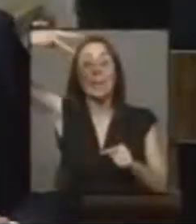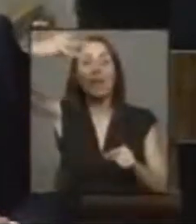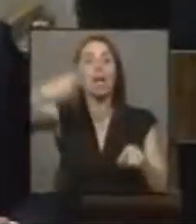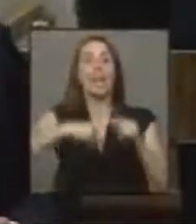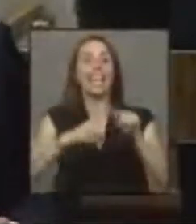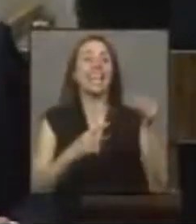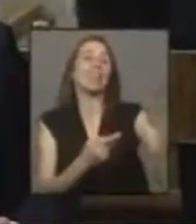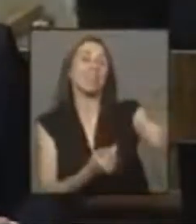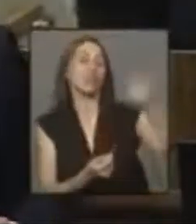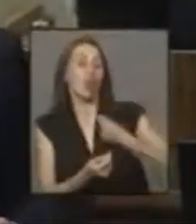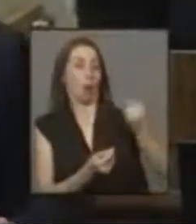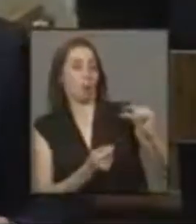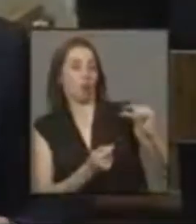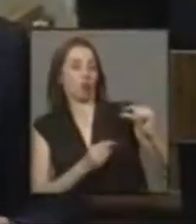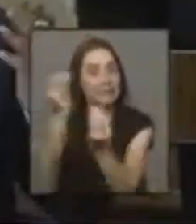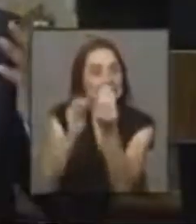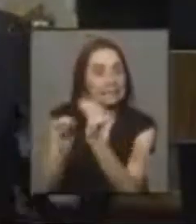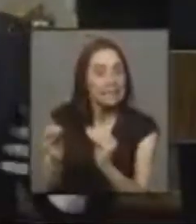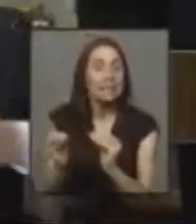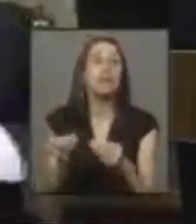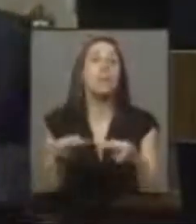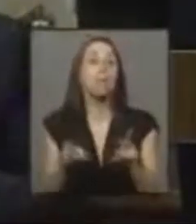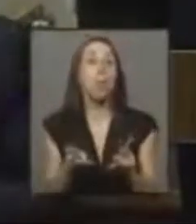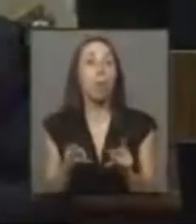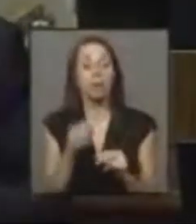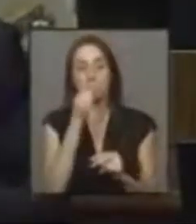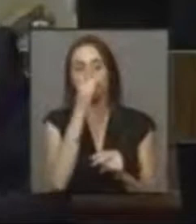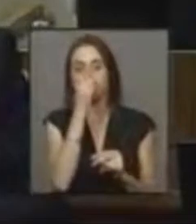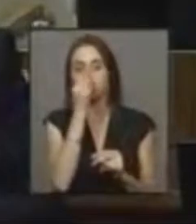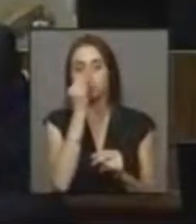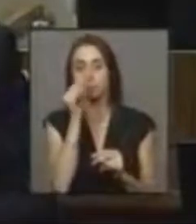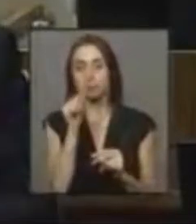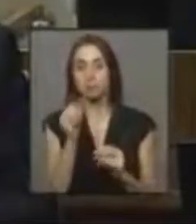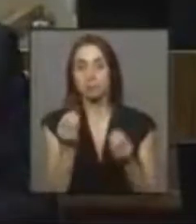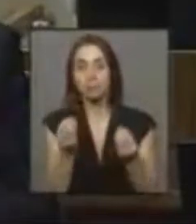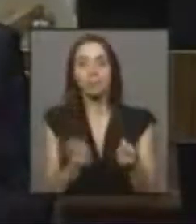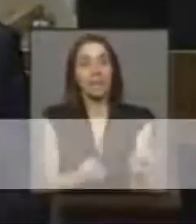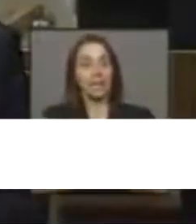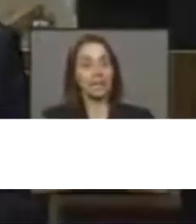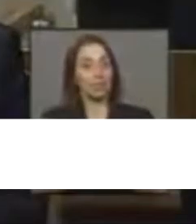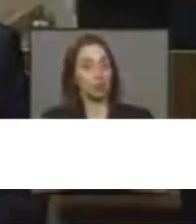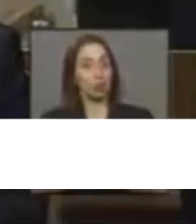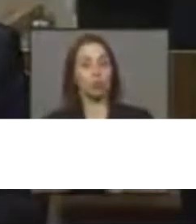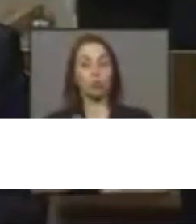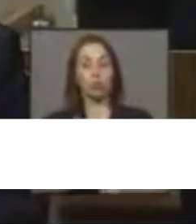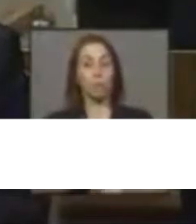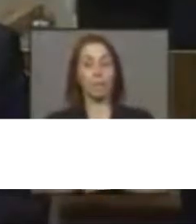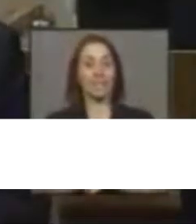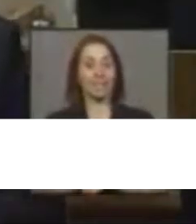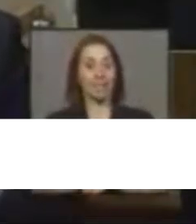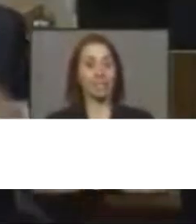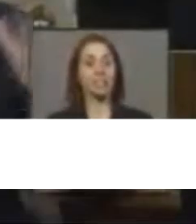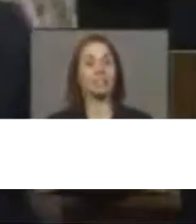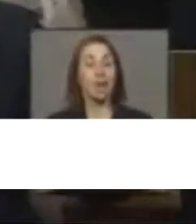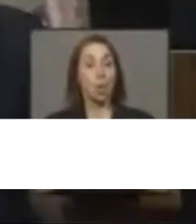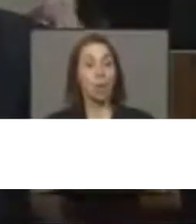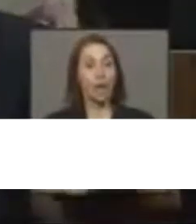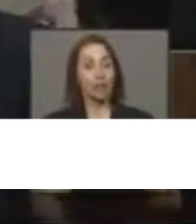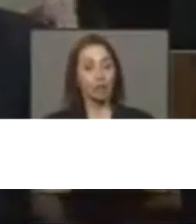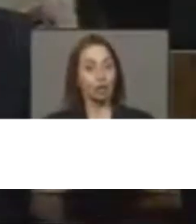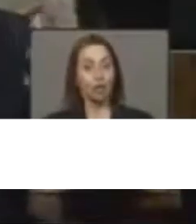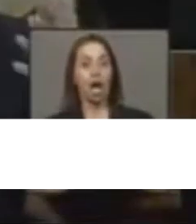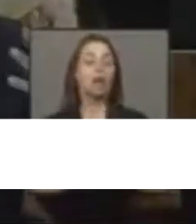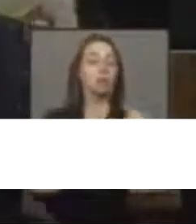crédito con el cual originalmente se endeudaron. Que a través de esta interesante gestión que ha realizado la Superintendencia de Seguridad Social,